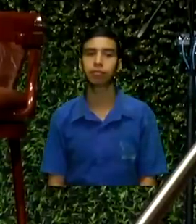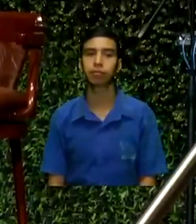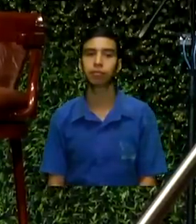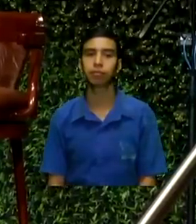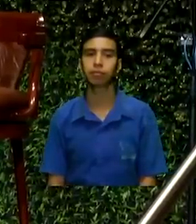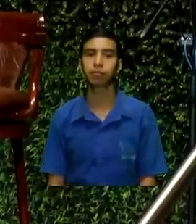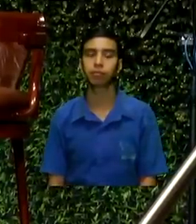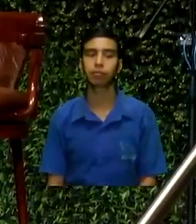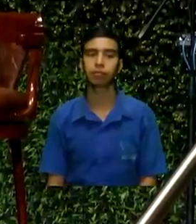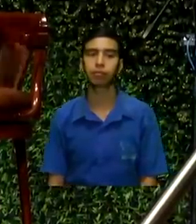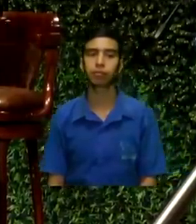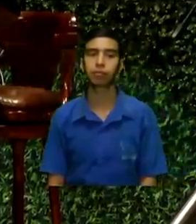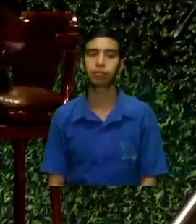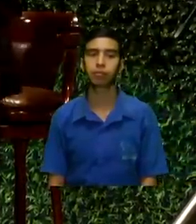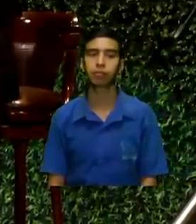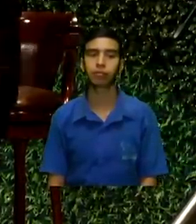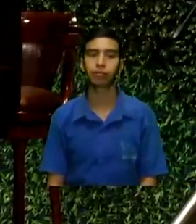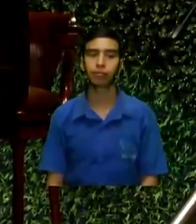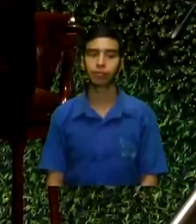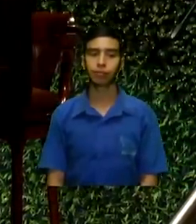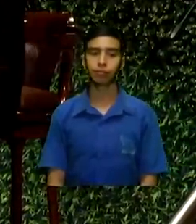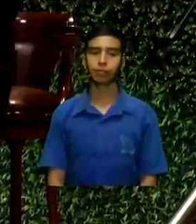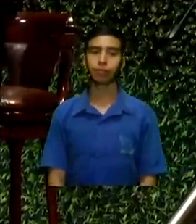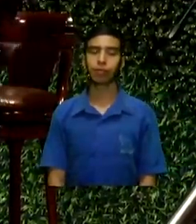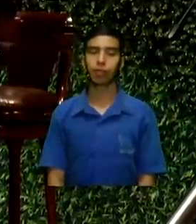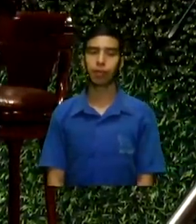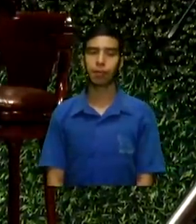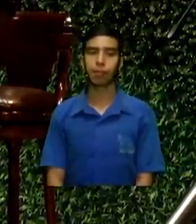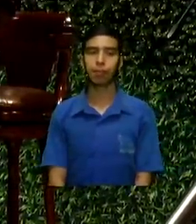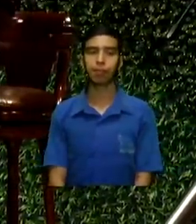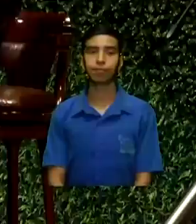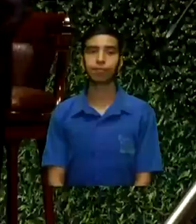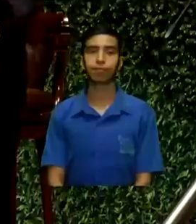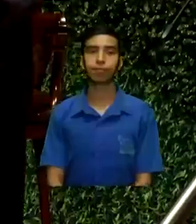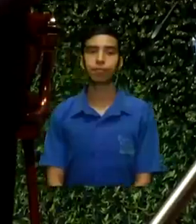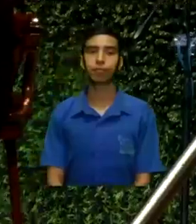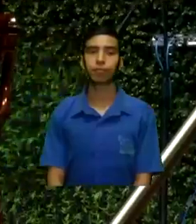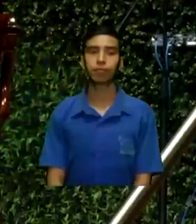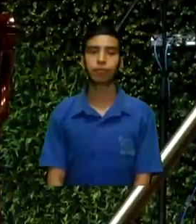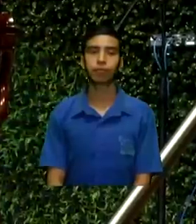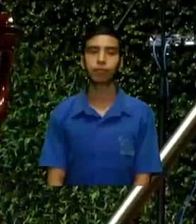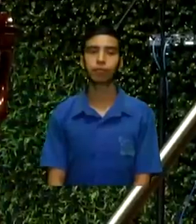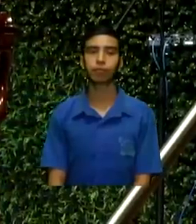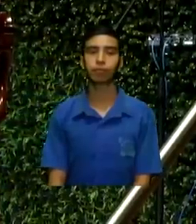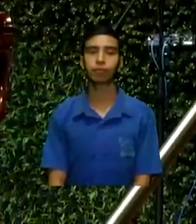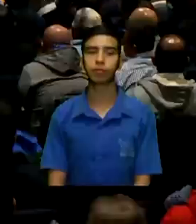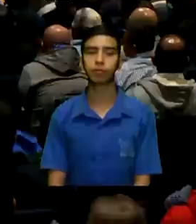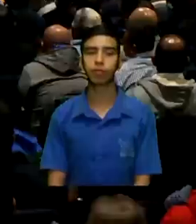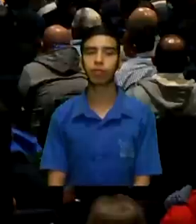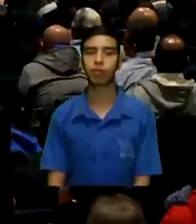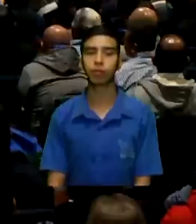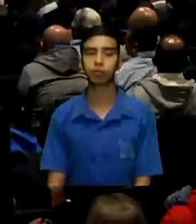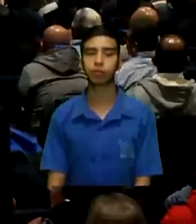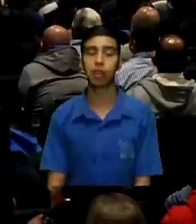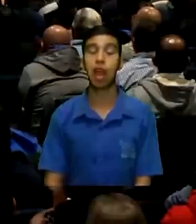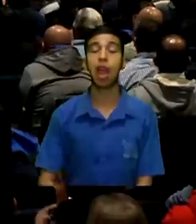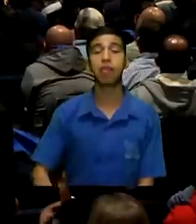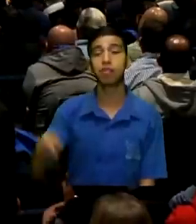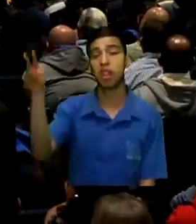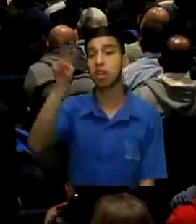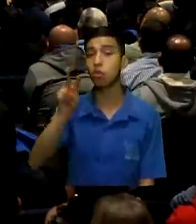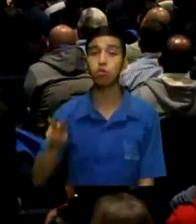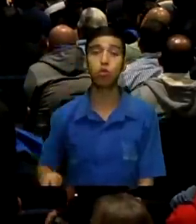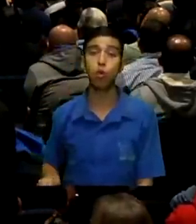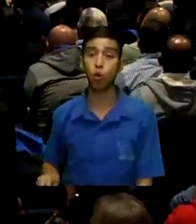¿Ya lo están revisando? Espero que rápido lo revisen. Bueno, ningún soldado en